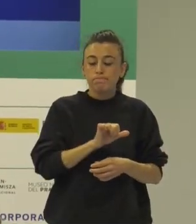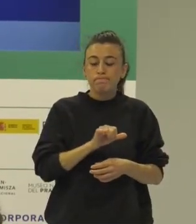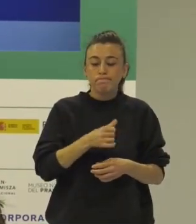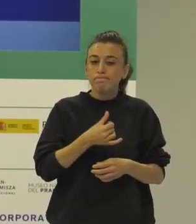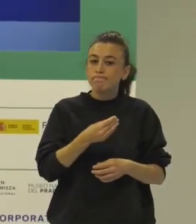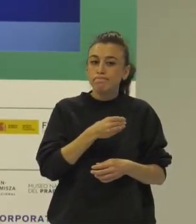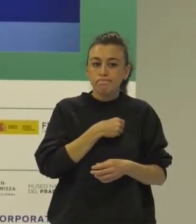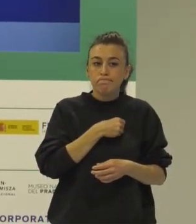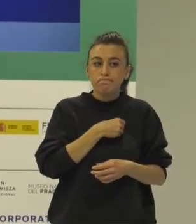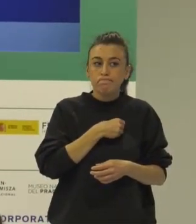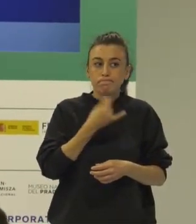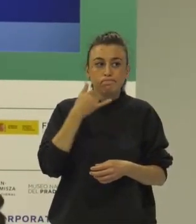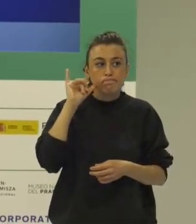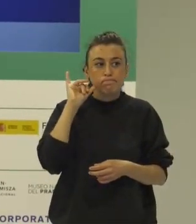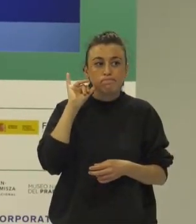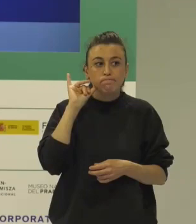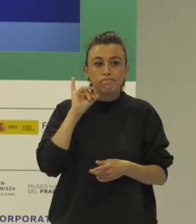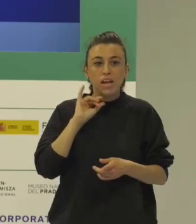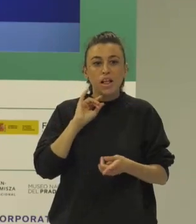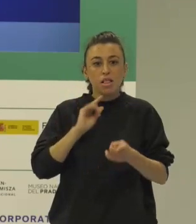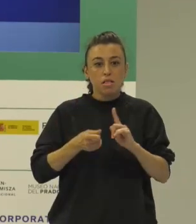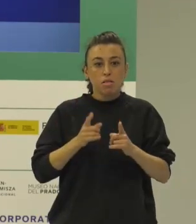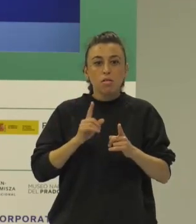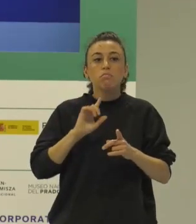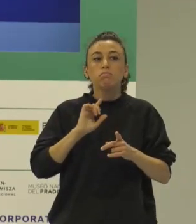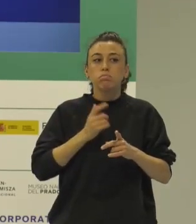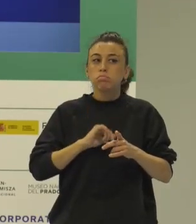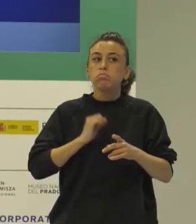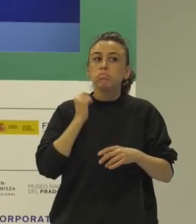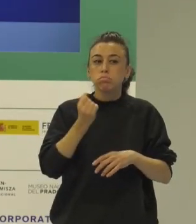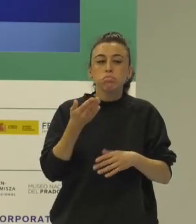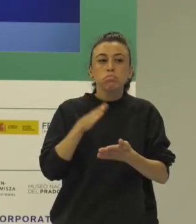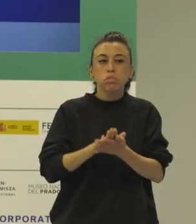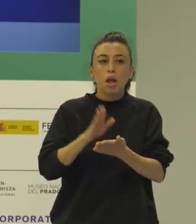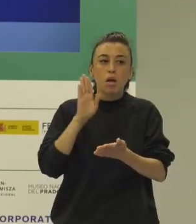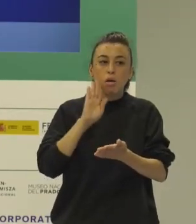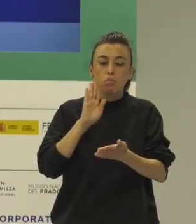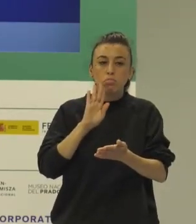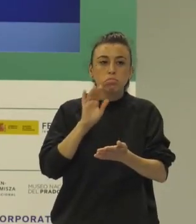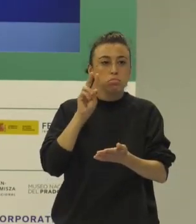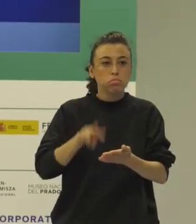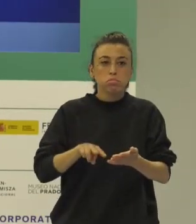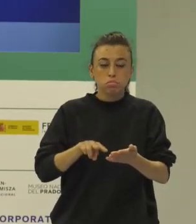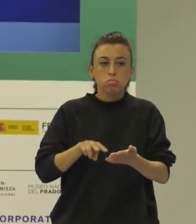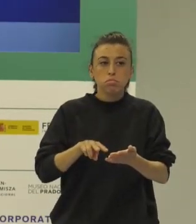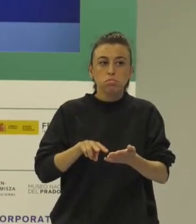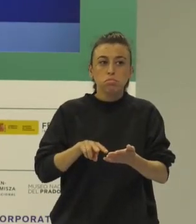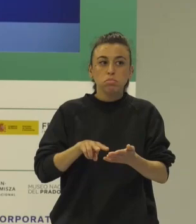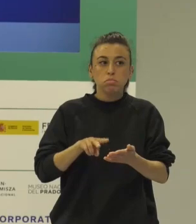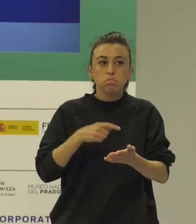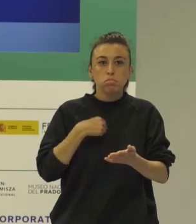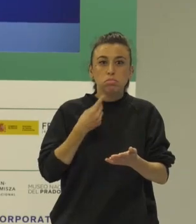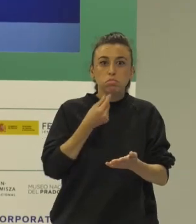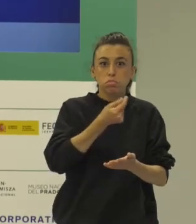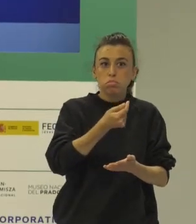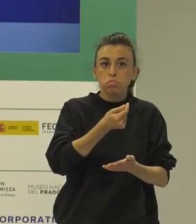es un dictador asesino, criminal. Nos lo hizo saber en el año 2018 cuando salimos a cubrir las